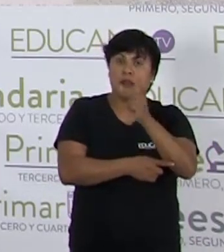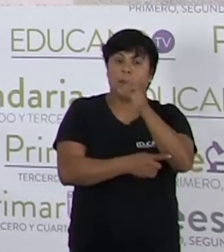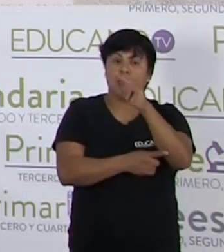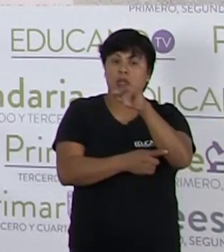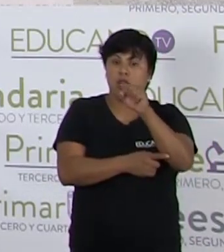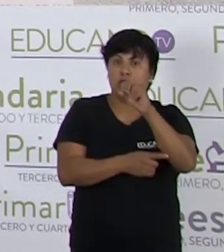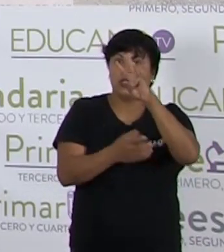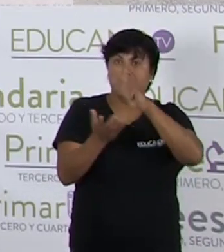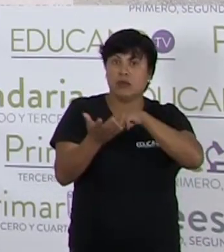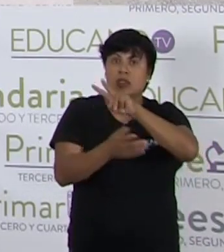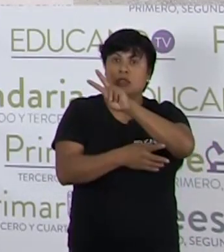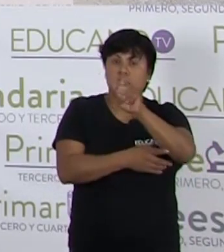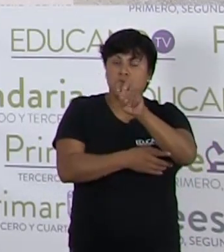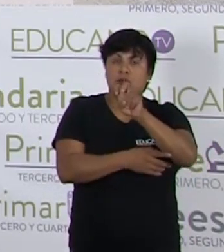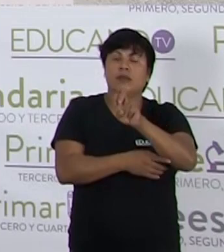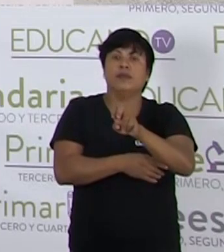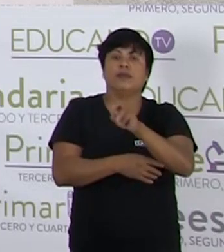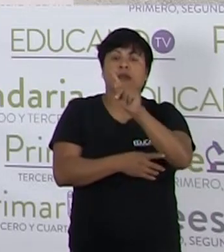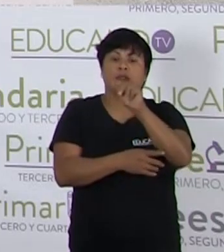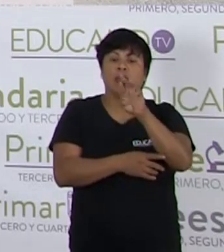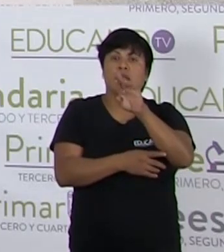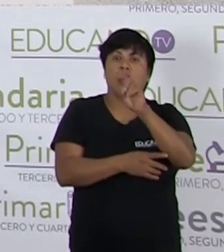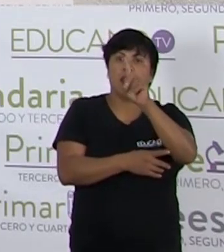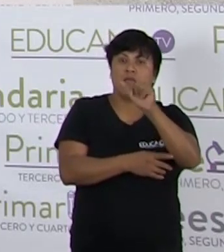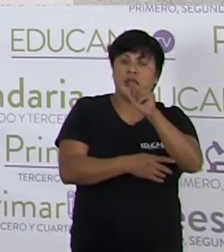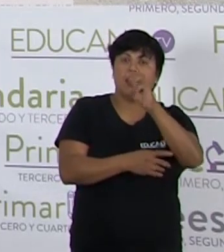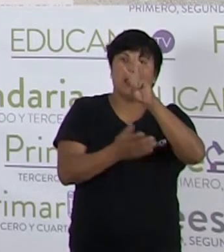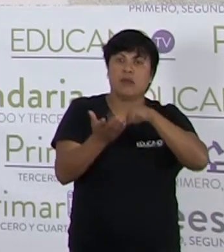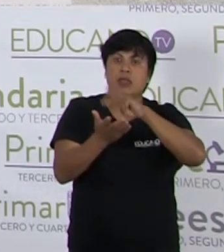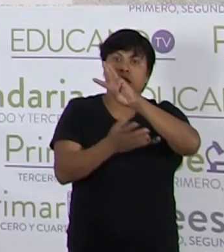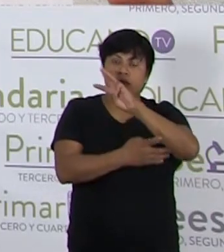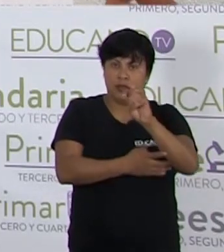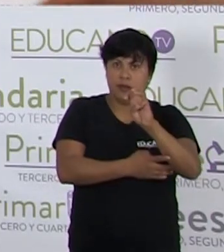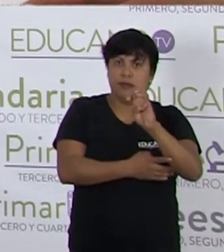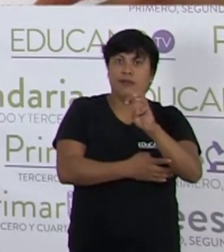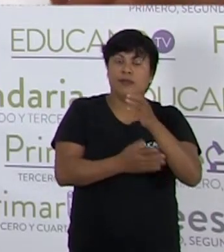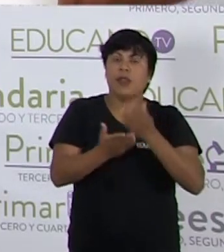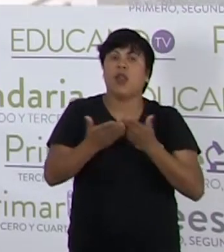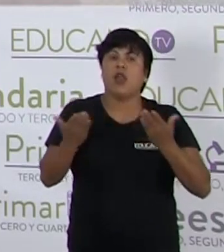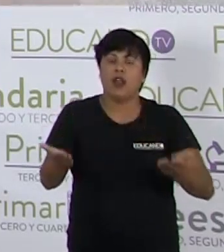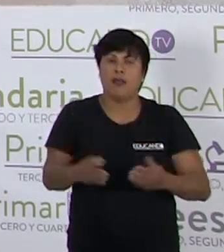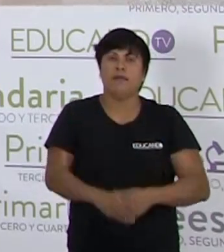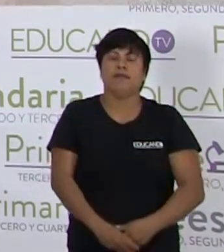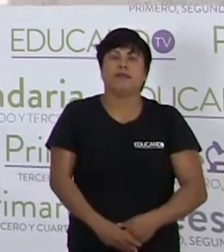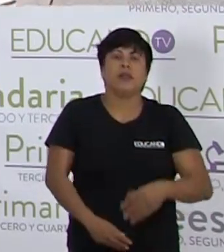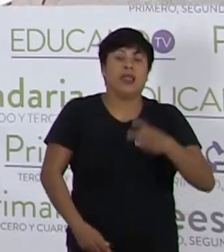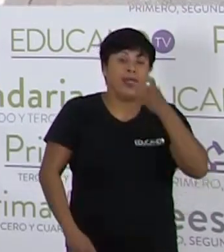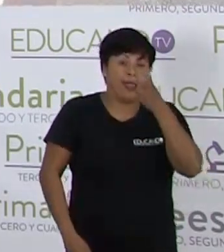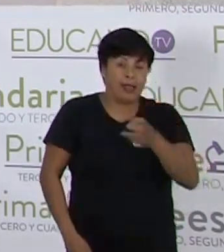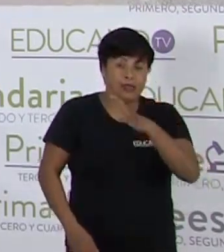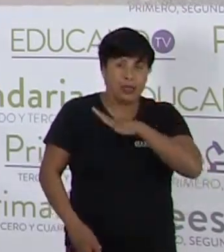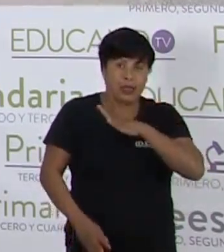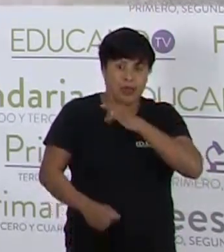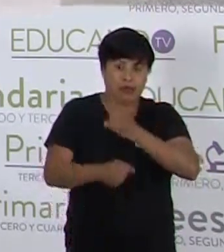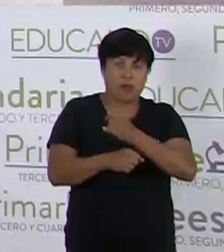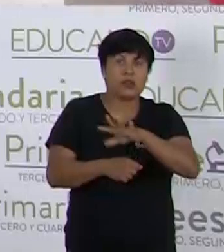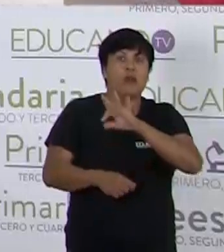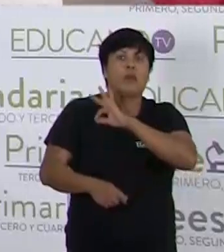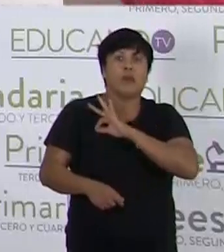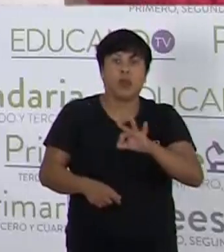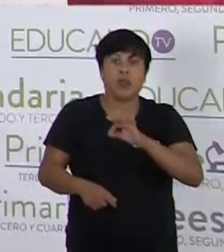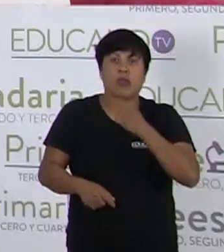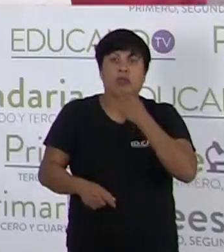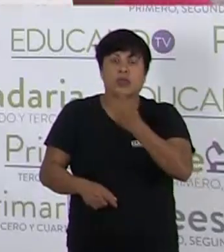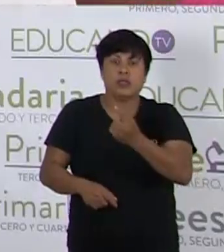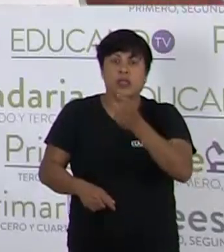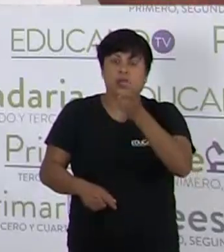Pinos 3,200, Terralda 3,300. Ahora, ¿con esa información puedo contestar